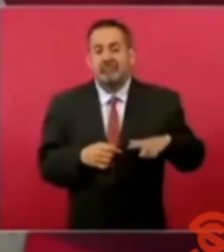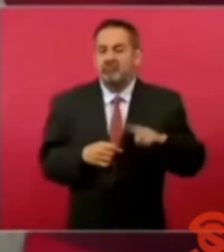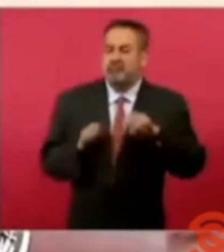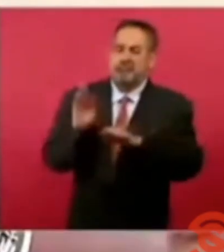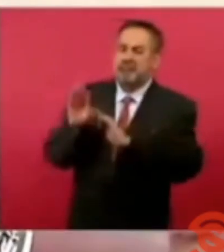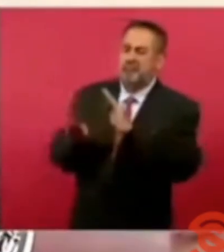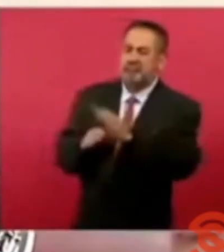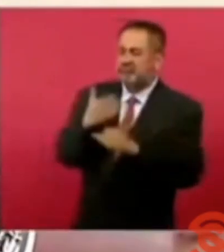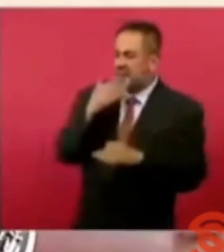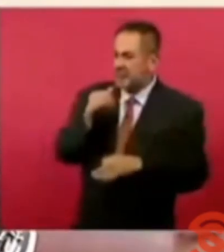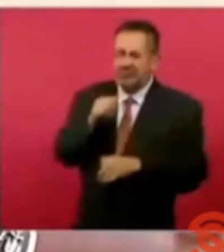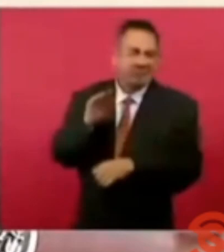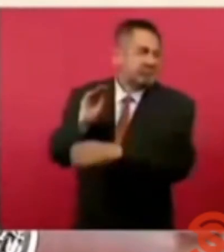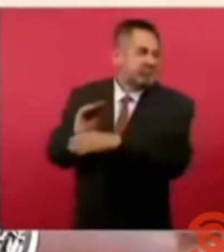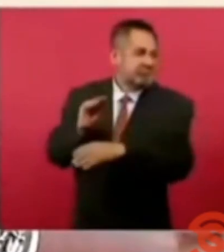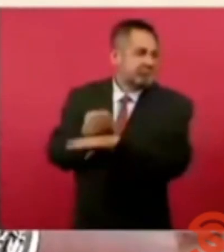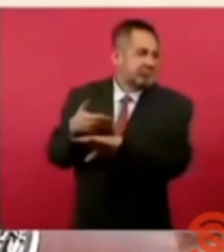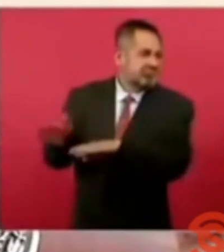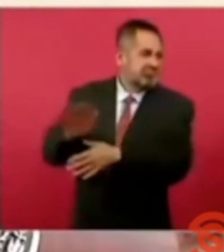incomprendidos,